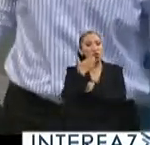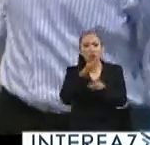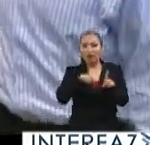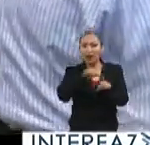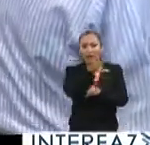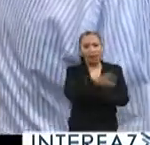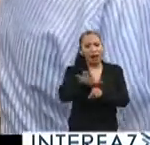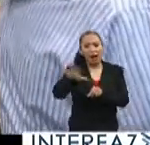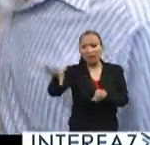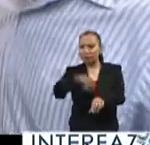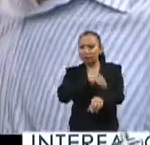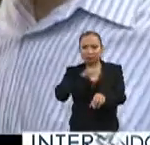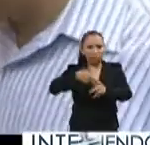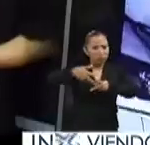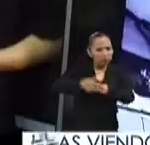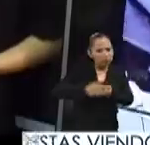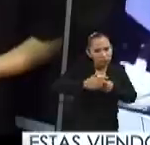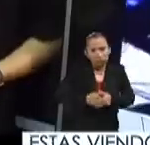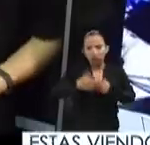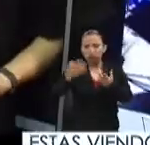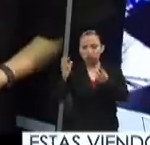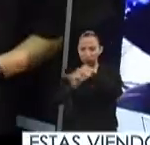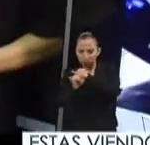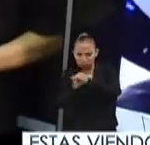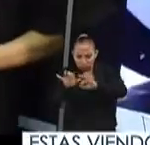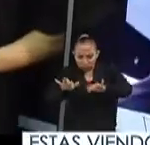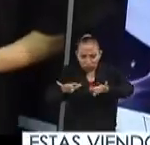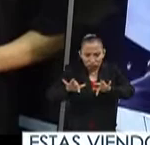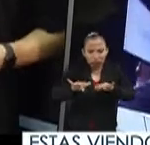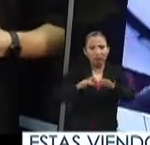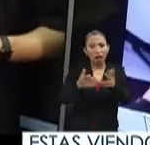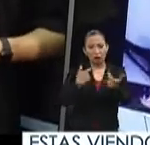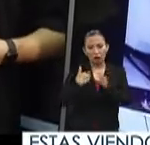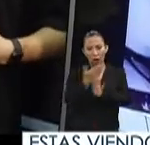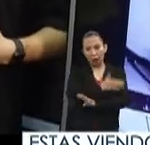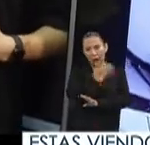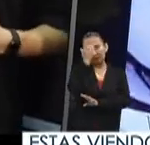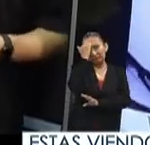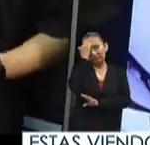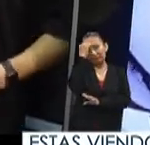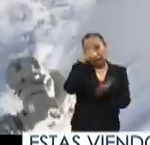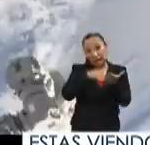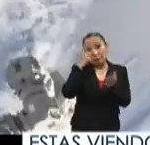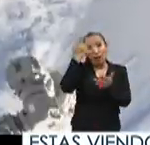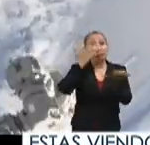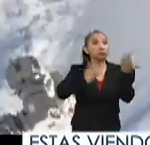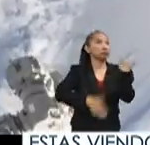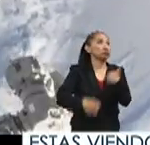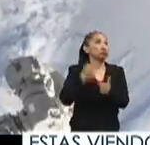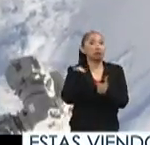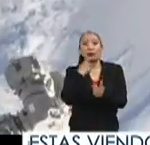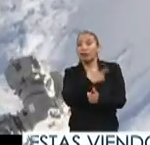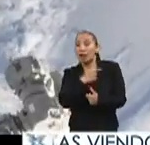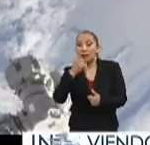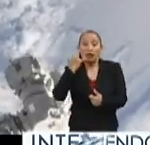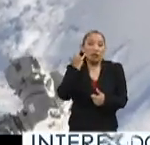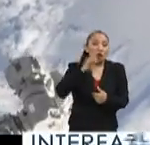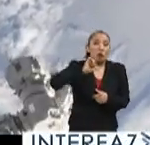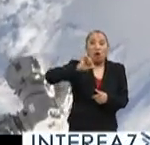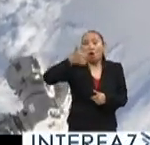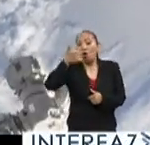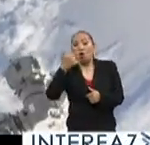multidisciplinaria, electrónica, mecánica, software. Pienso que yo antes pensaba que para ser exitoso tendrías que saber otro